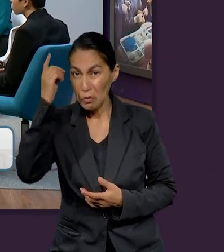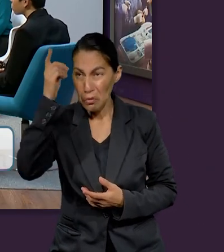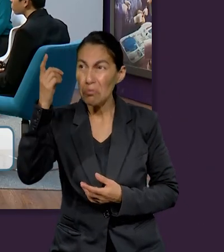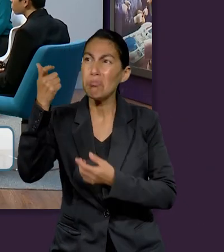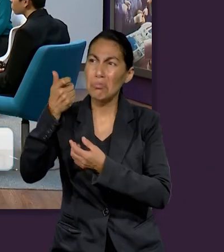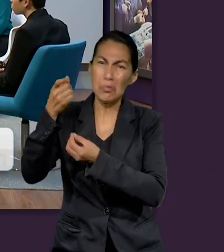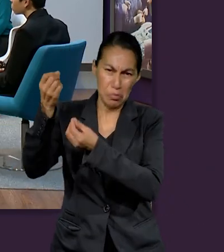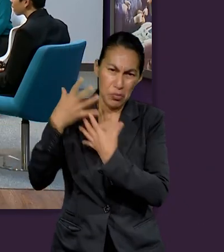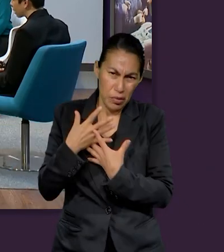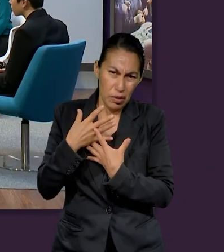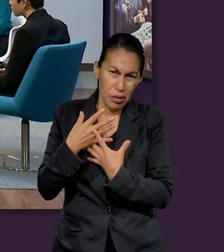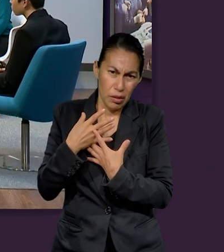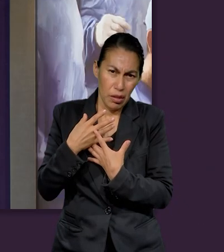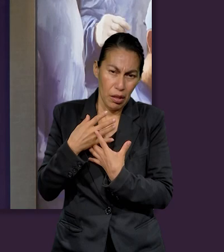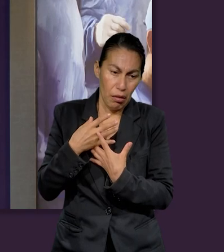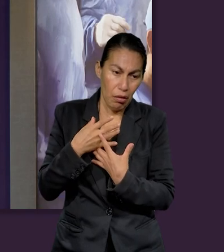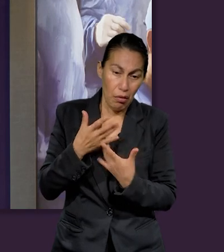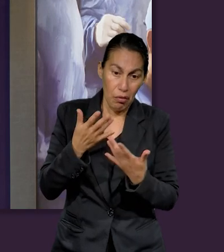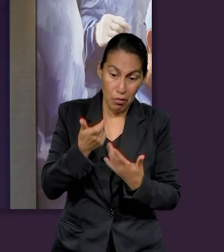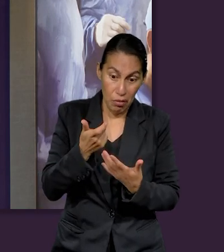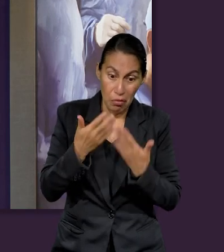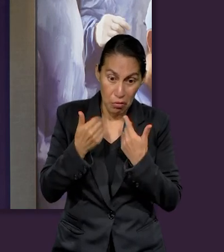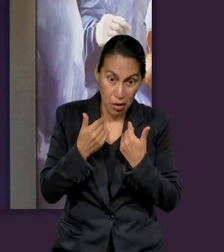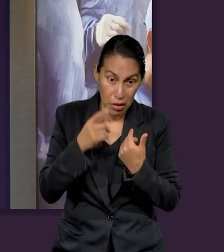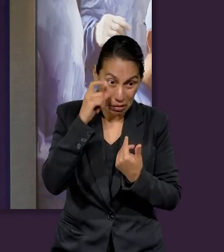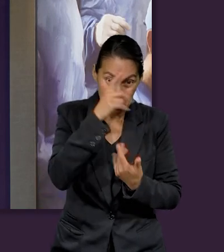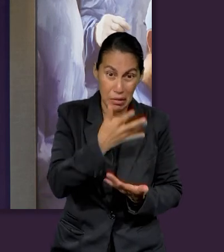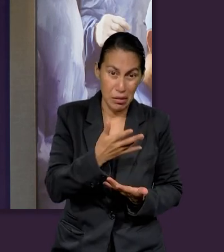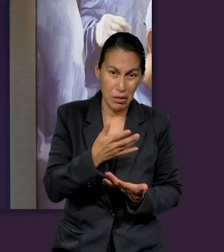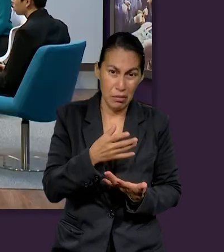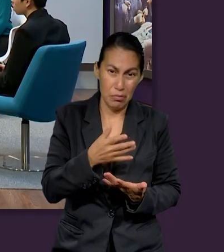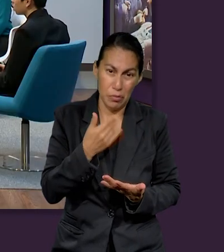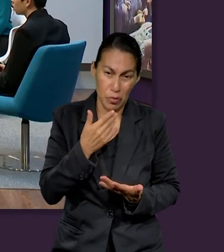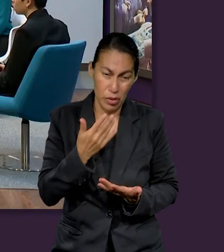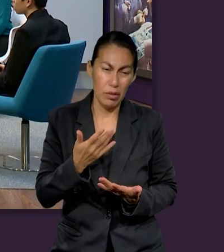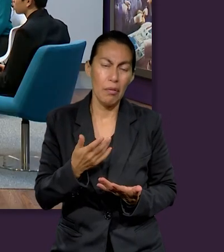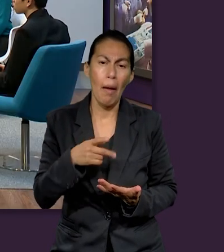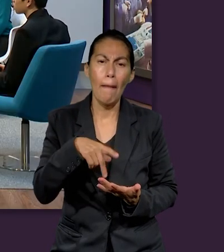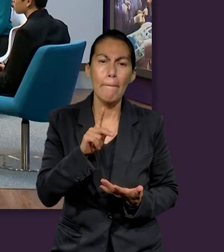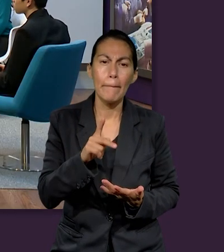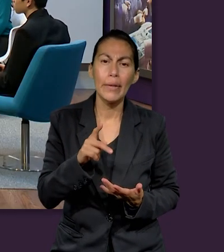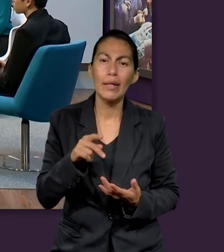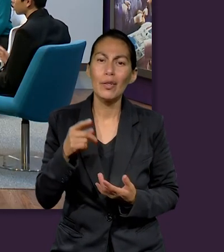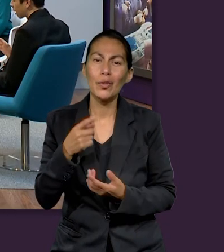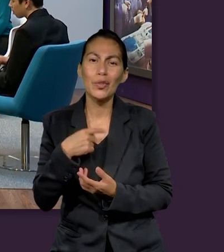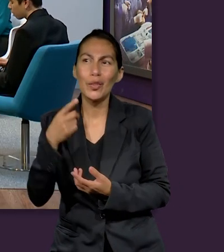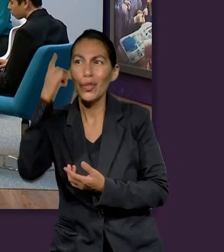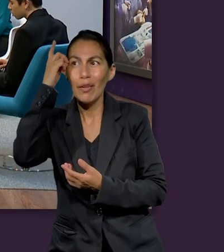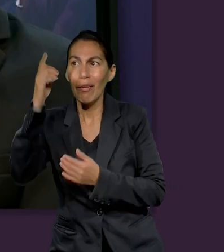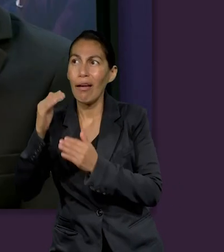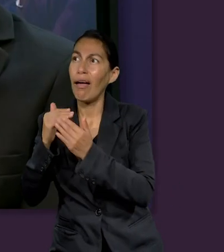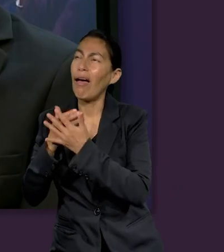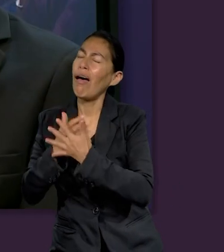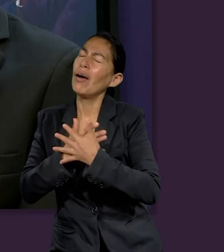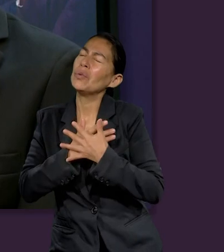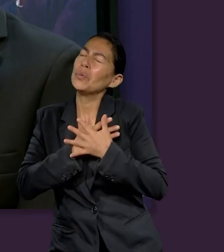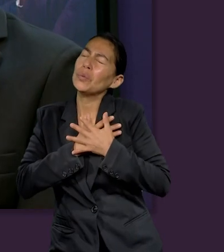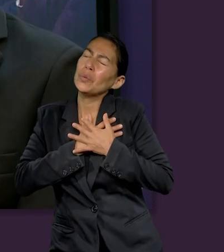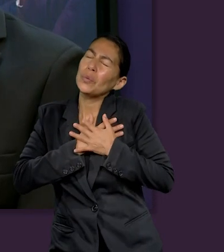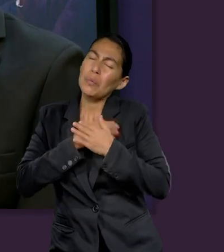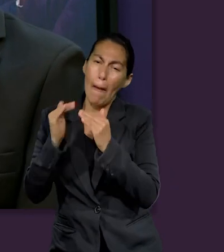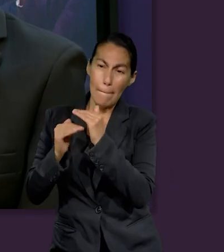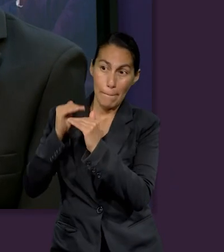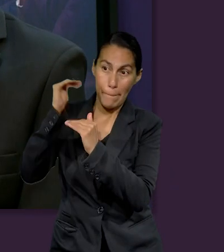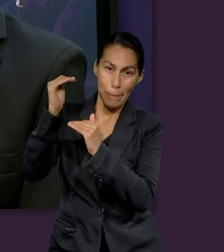y como creyentes en un Dios pues sin dinero no vivimos Y pues la Biblia Pues nos dice de que pues